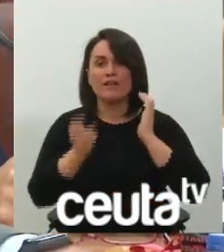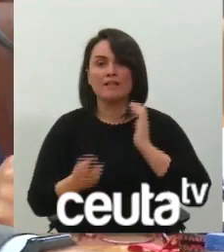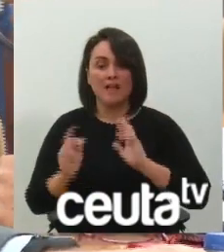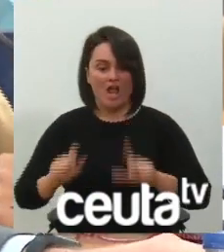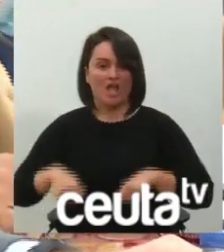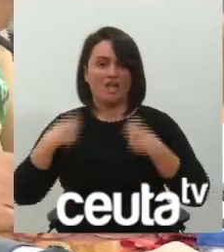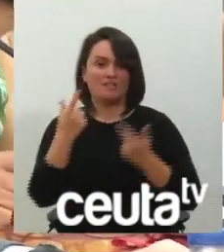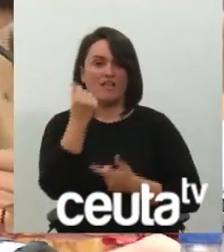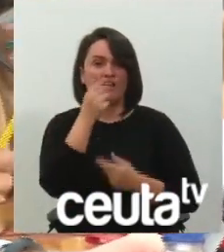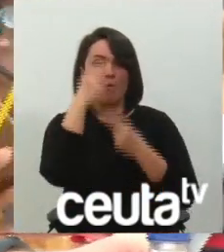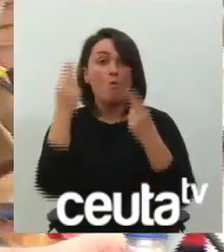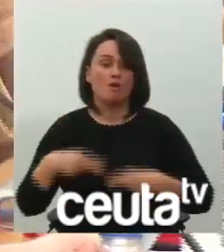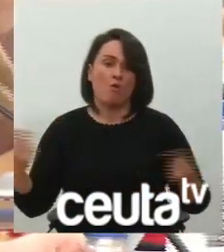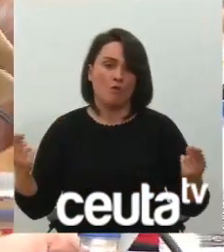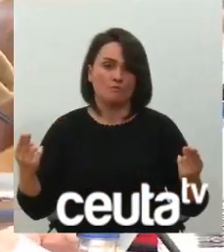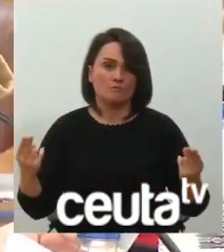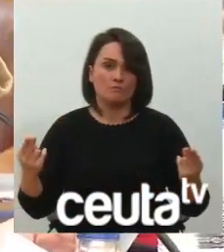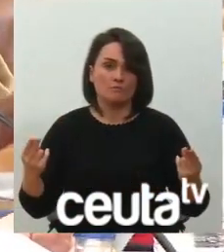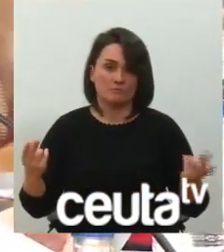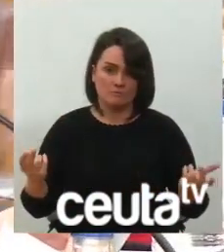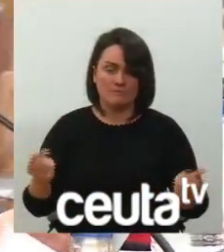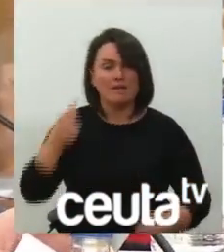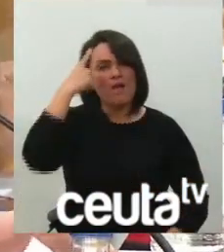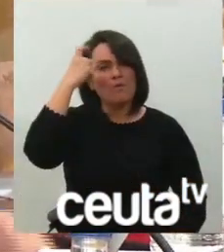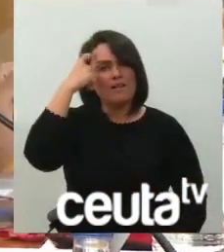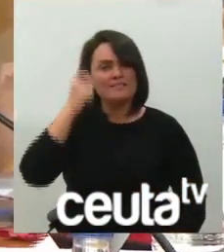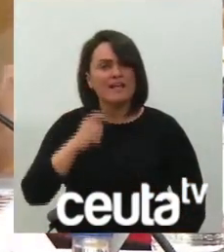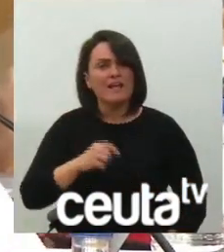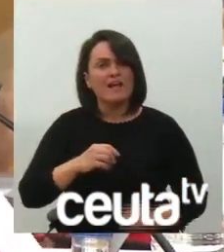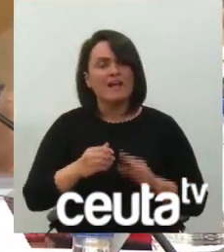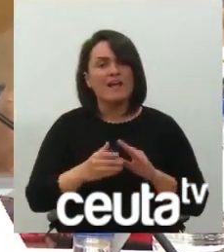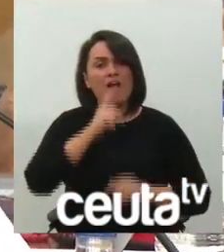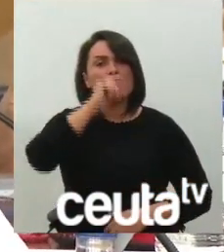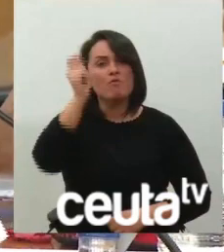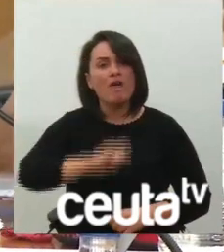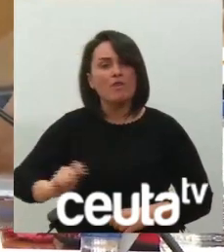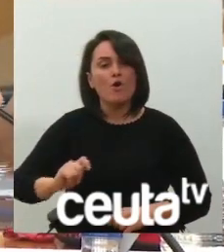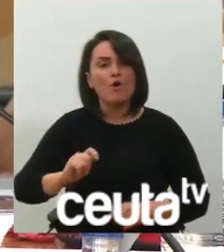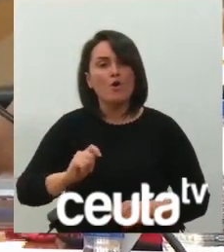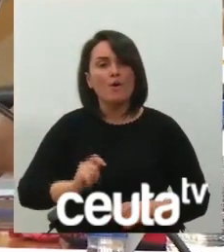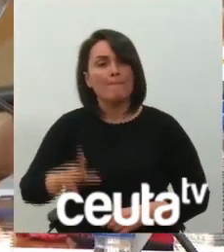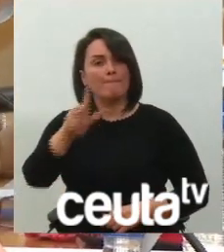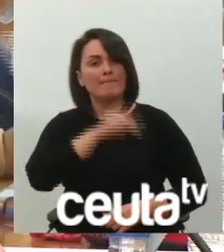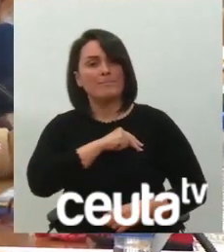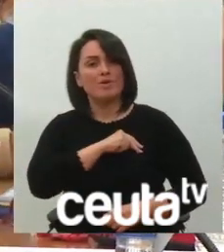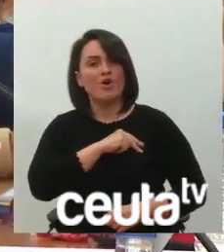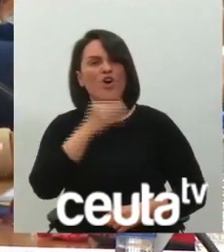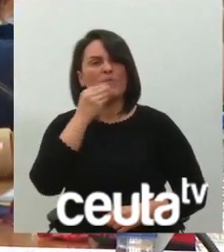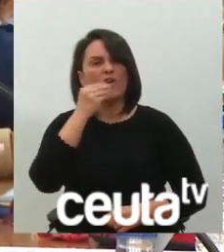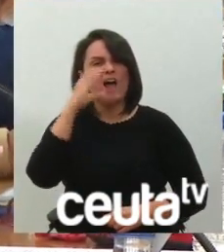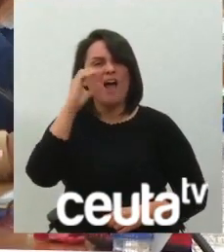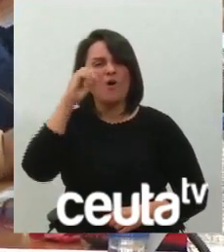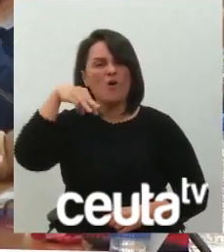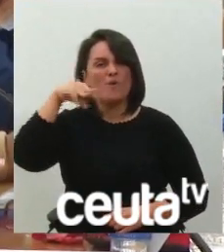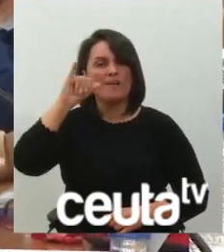tampoco olvidemos la fundación premió comieron a las facturas de la fundación premió comilona que hoy preside don carlos ron